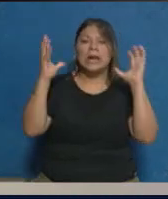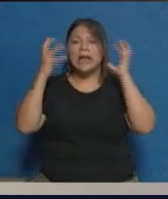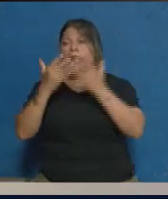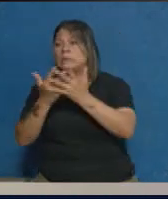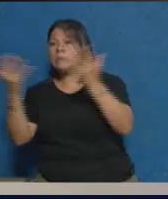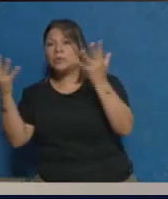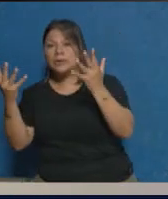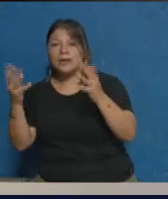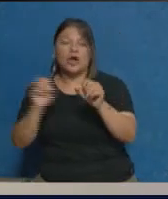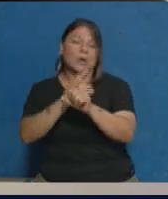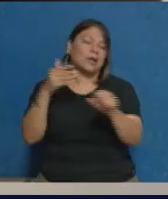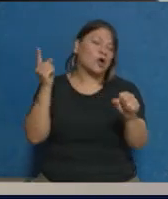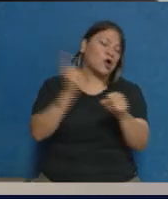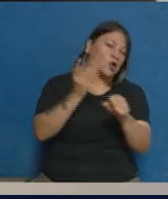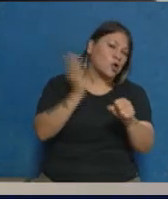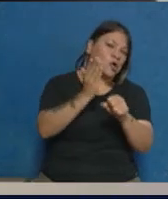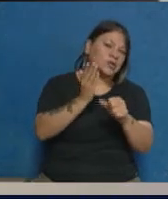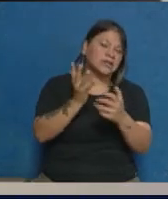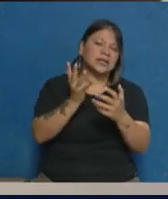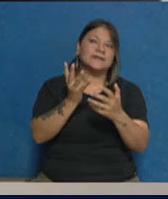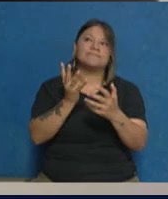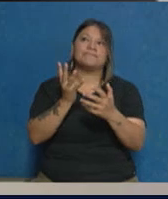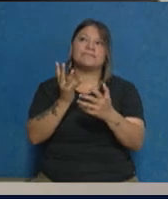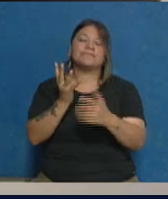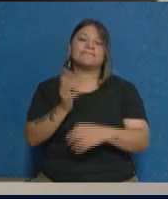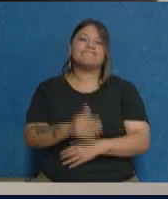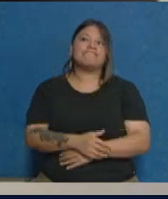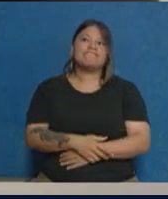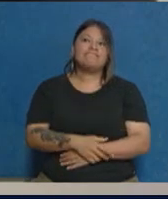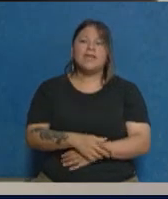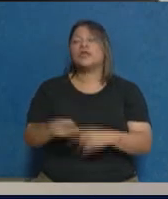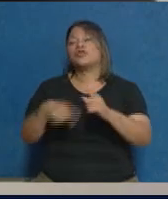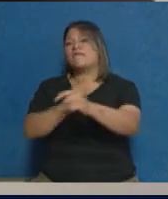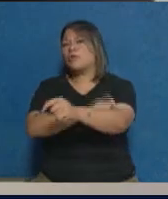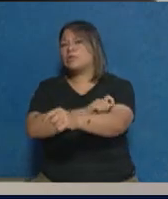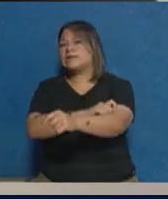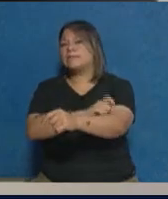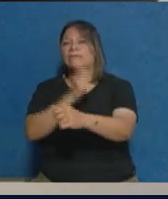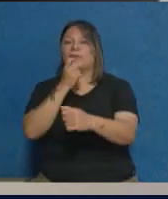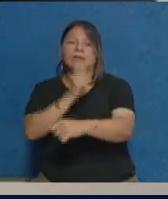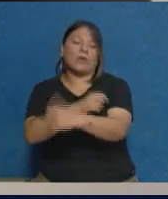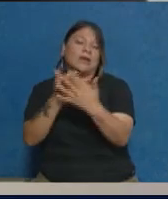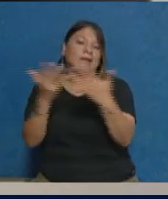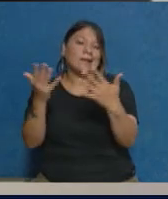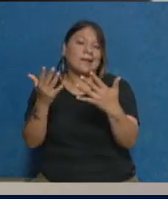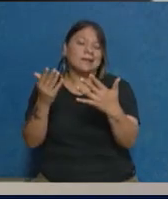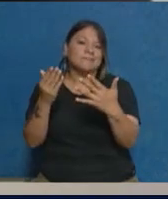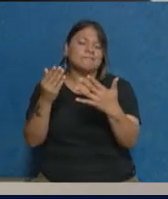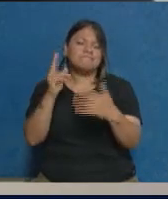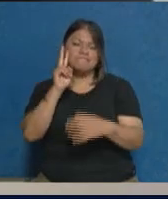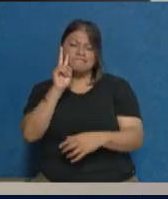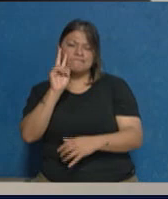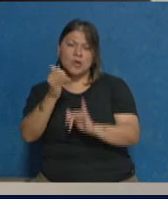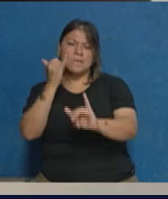específicamente contra COVID, pero de alguna forma lo que vemos acá es que esto impactó en otras vacunas, en la vacunación en general, vemos